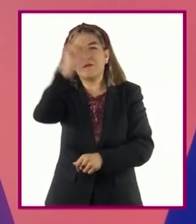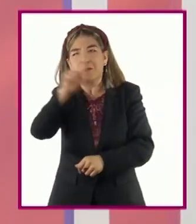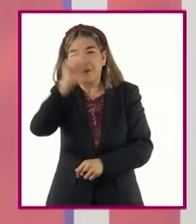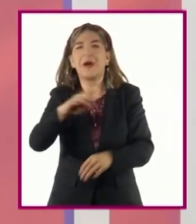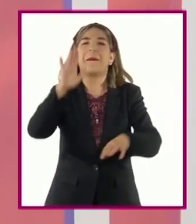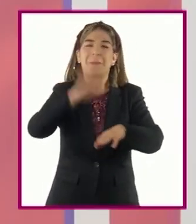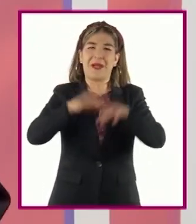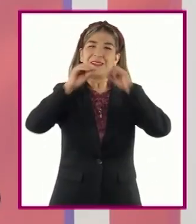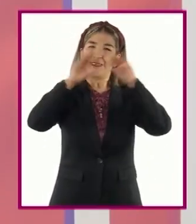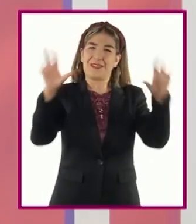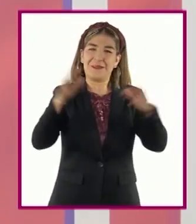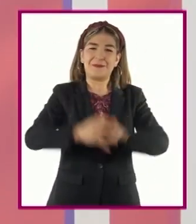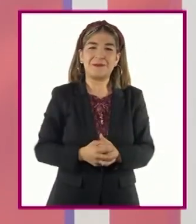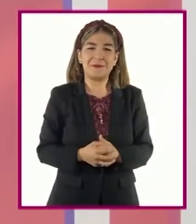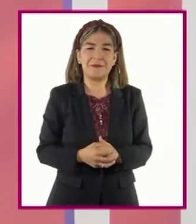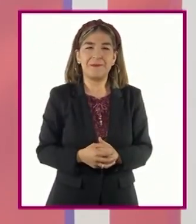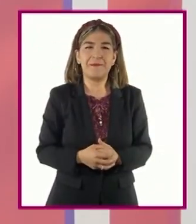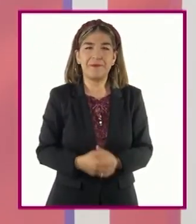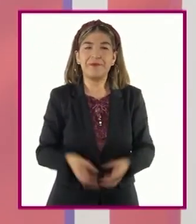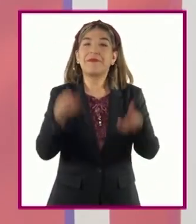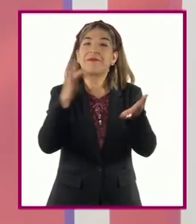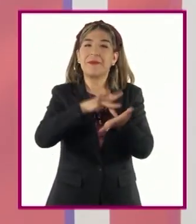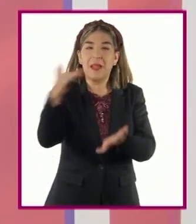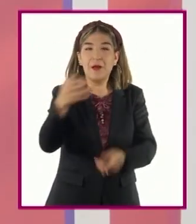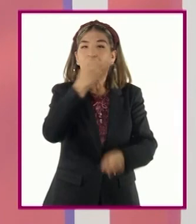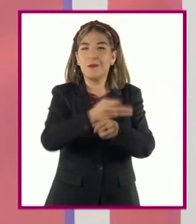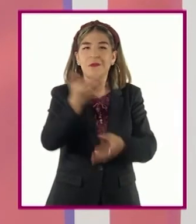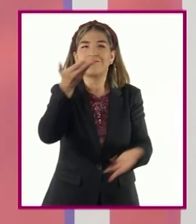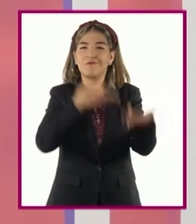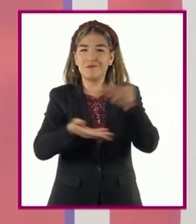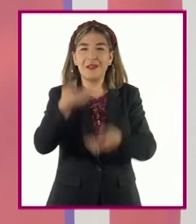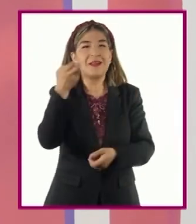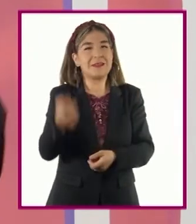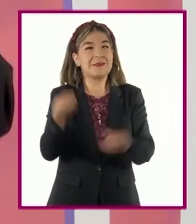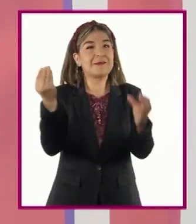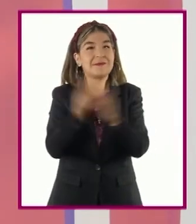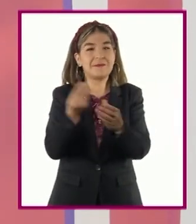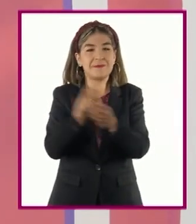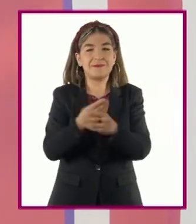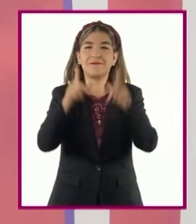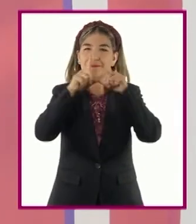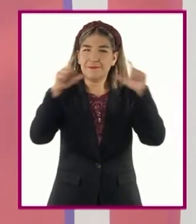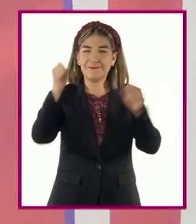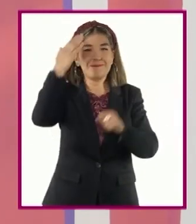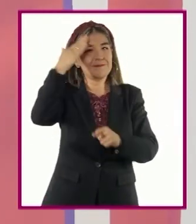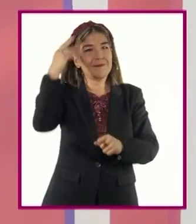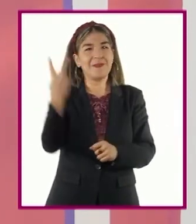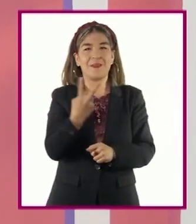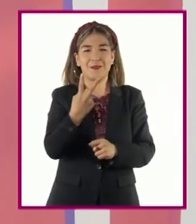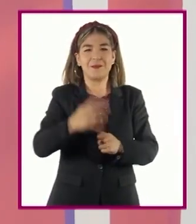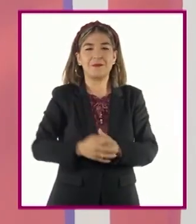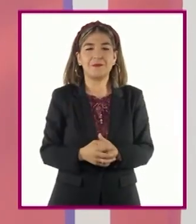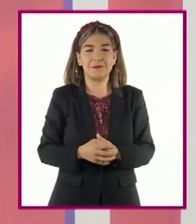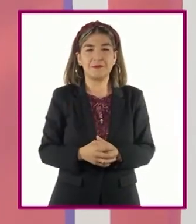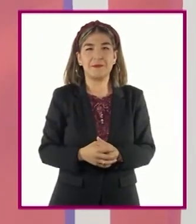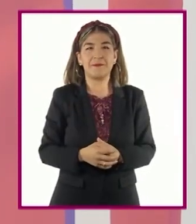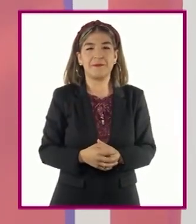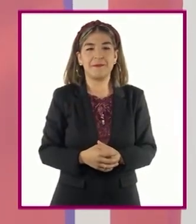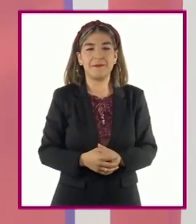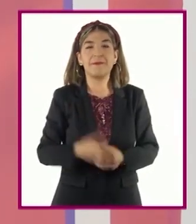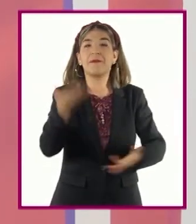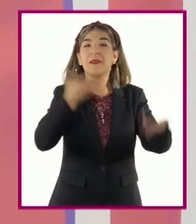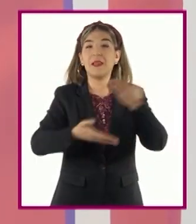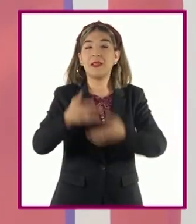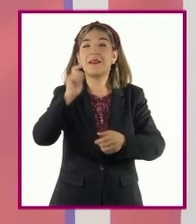esclarecerlas. Gracias por compartir con nosotros esta sesión de Lengua Materna 2, en la que hemos